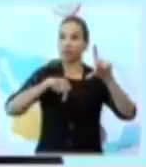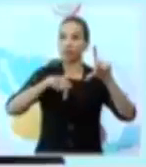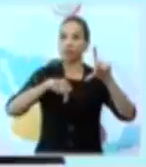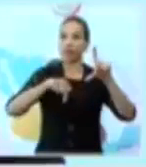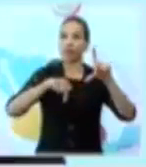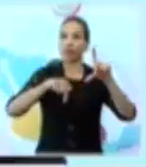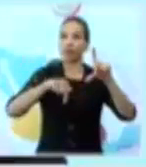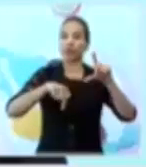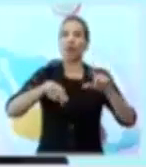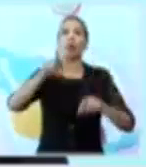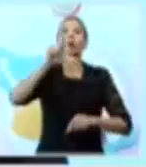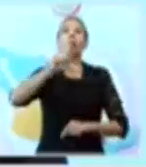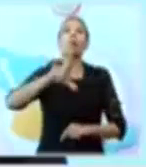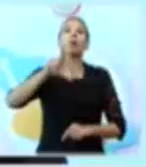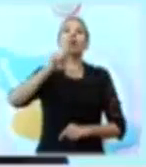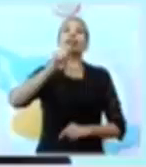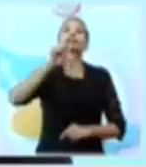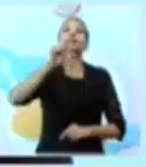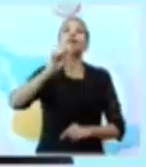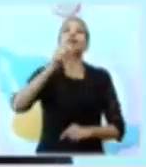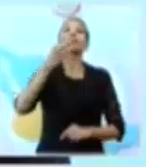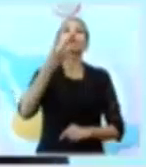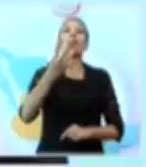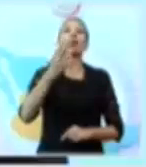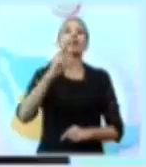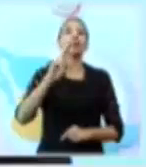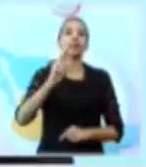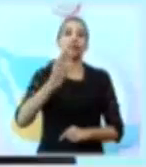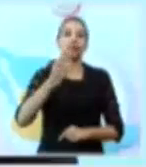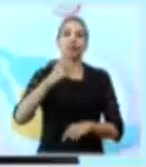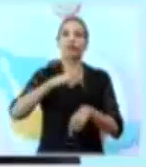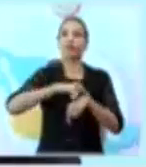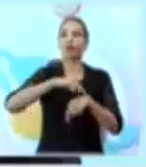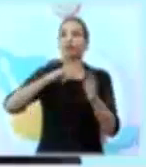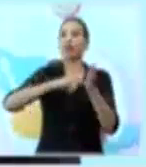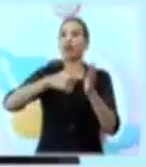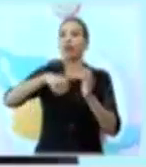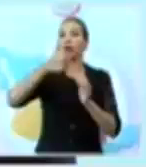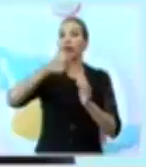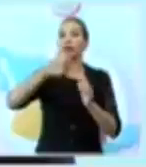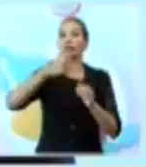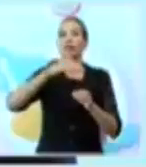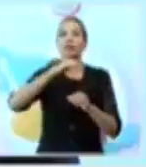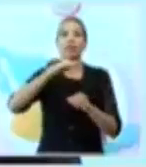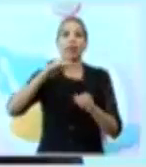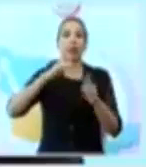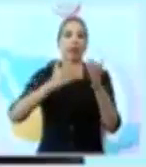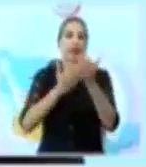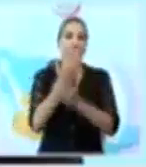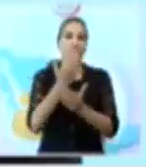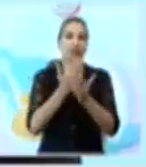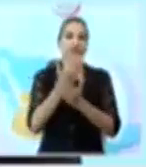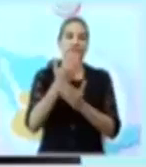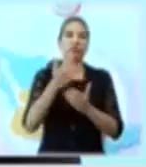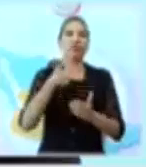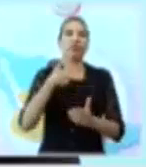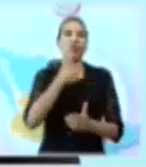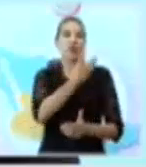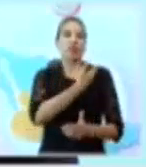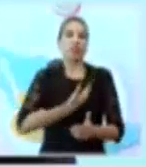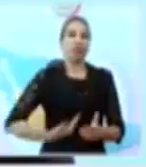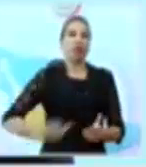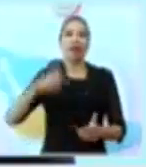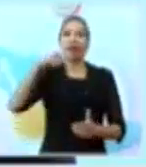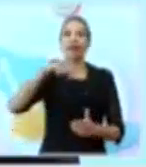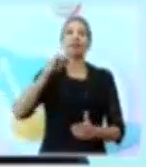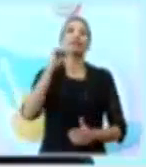este lunes 24 de noviembre, a las 11:30, como presidente del